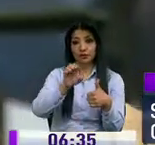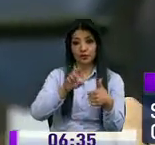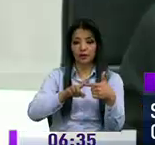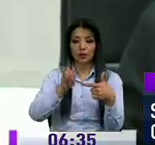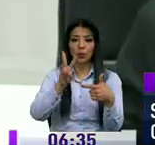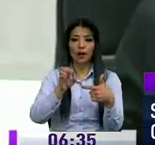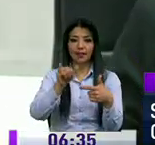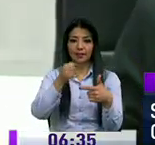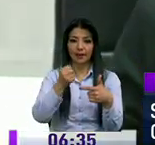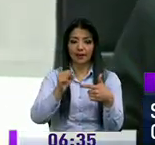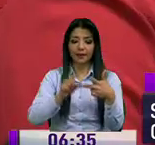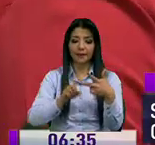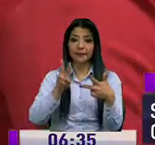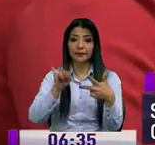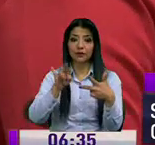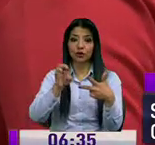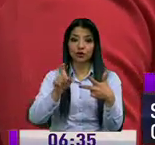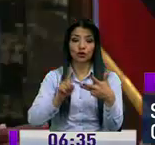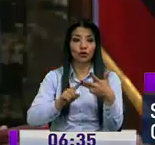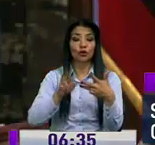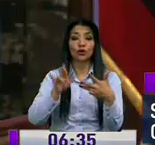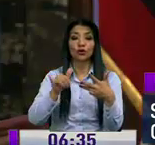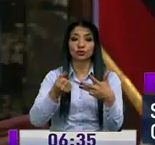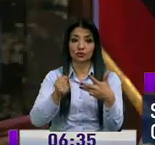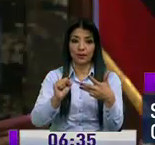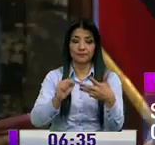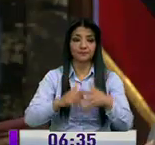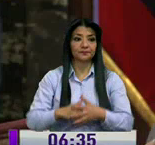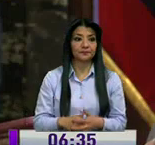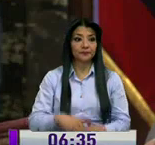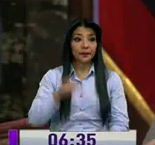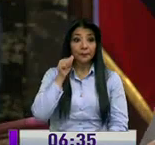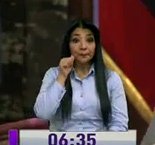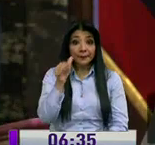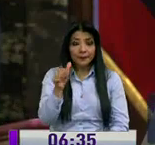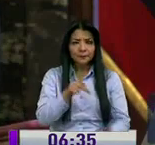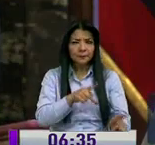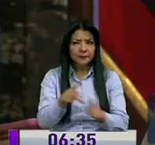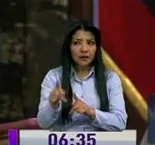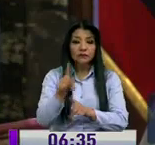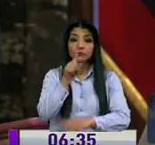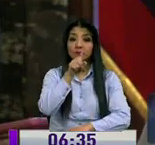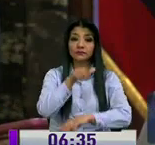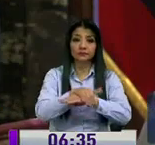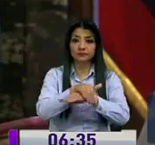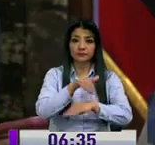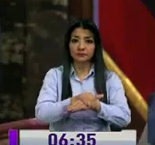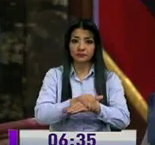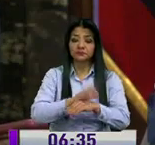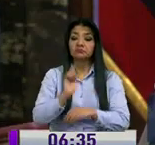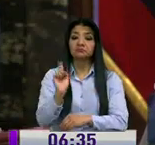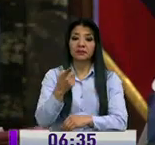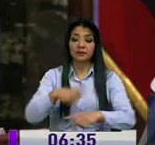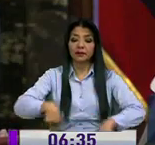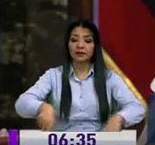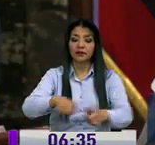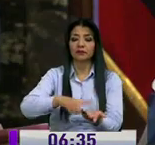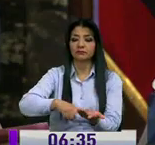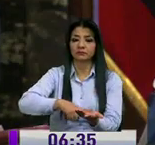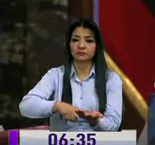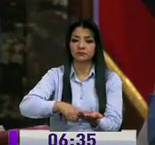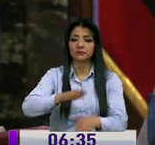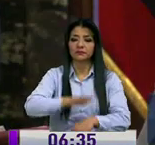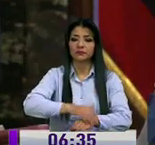Gómez, Victoria de Sintonio y Rosa Chalá. Mañana está previsto, creemos que a la 1 de la tarde podríamos tener la primera sesión sobre este juicio